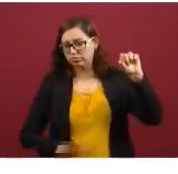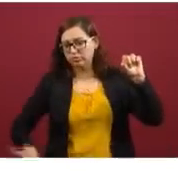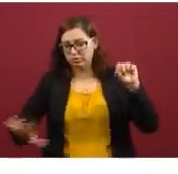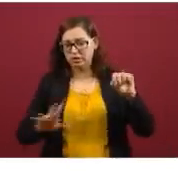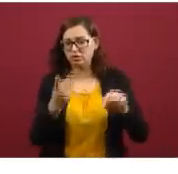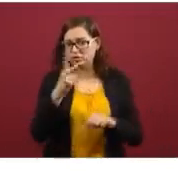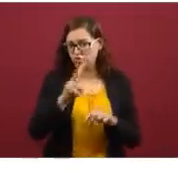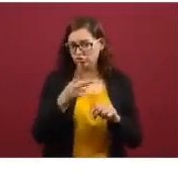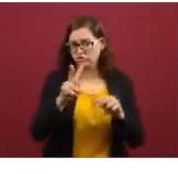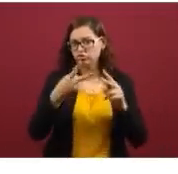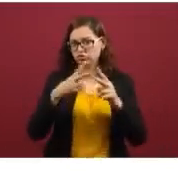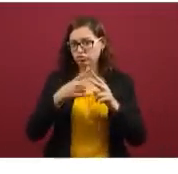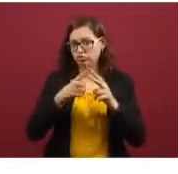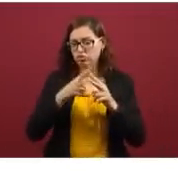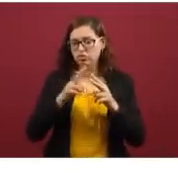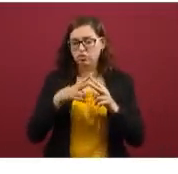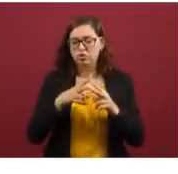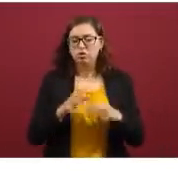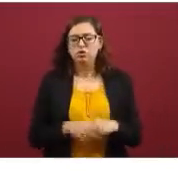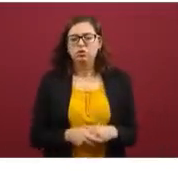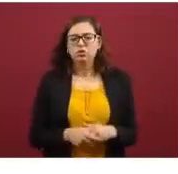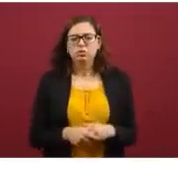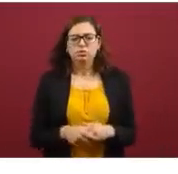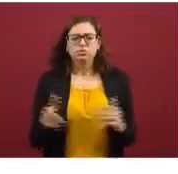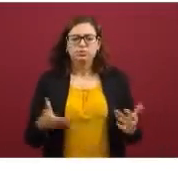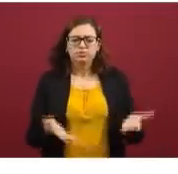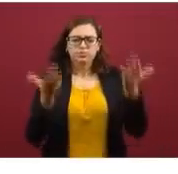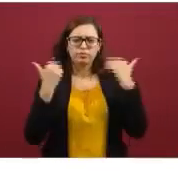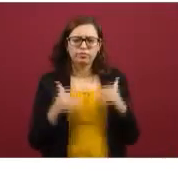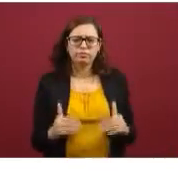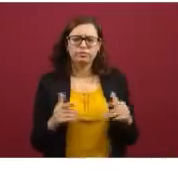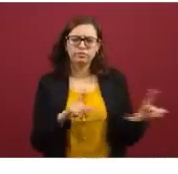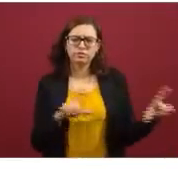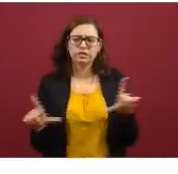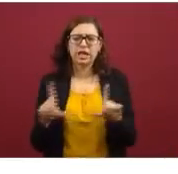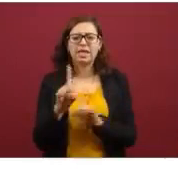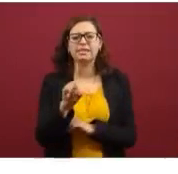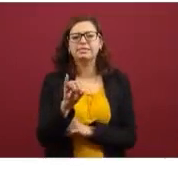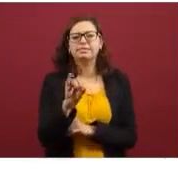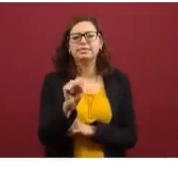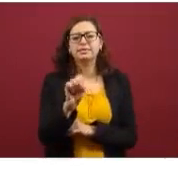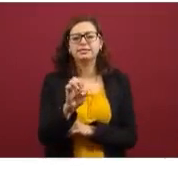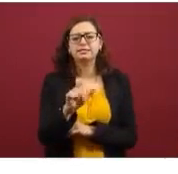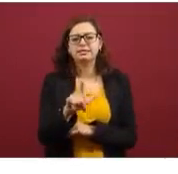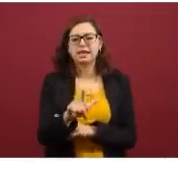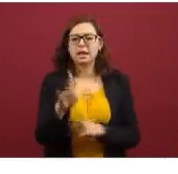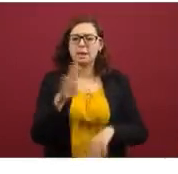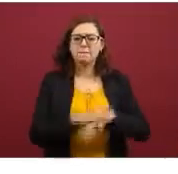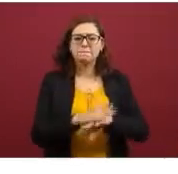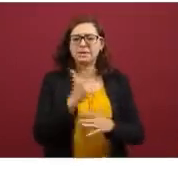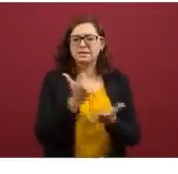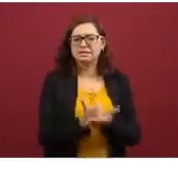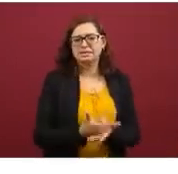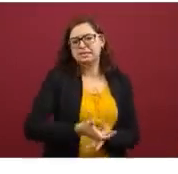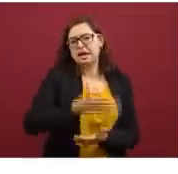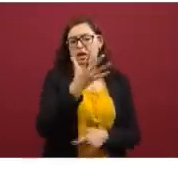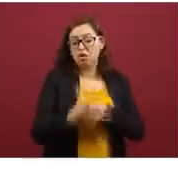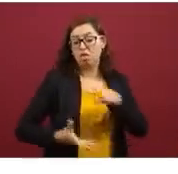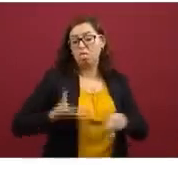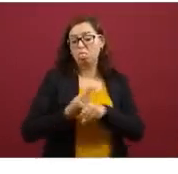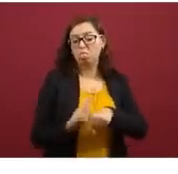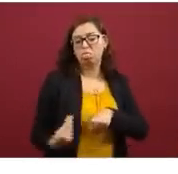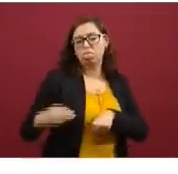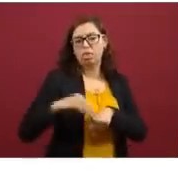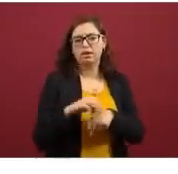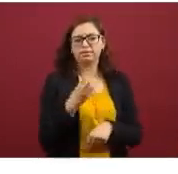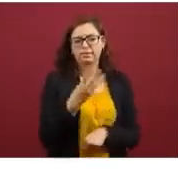combustibles. Y la que sigue es el del diésel, donde el margen más alto es de 3.65